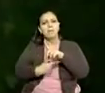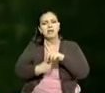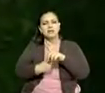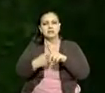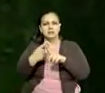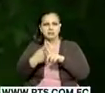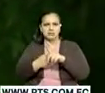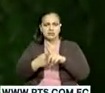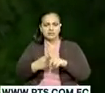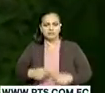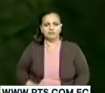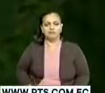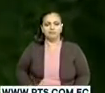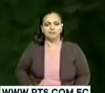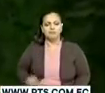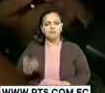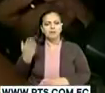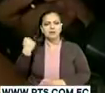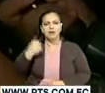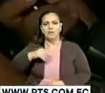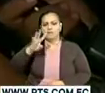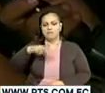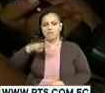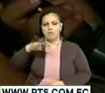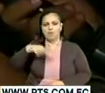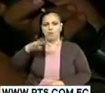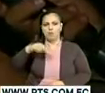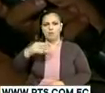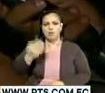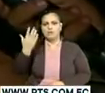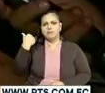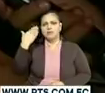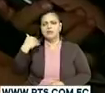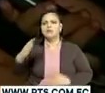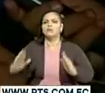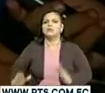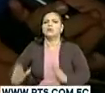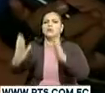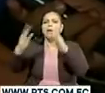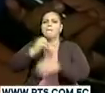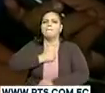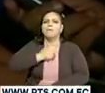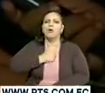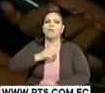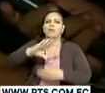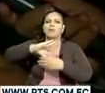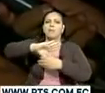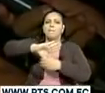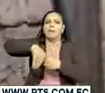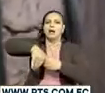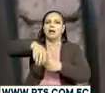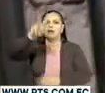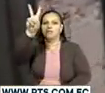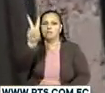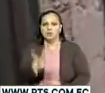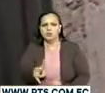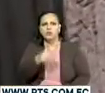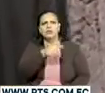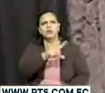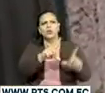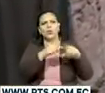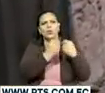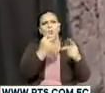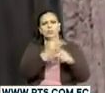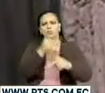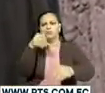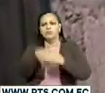4 meses en el puerto principal. El día de hoy tenemos varios allanamientos que se están realizando a partir de la madrugada, donde se están vinculando a varias personas